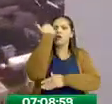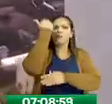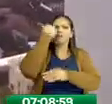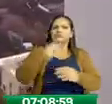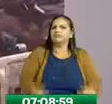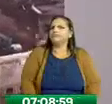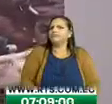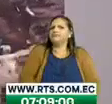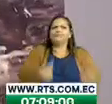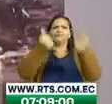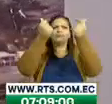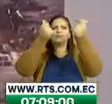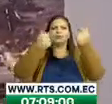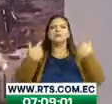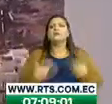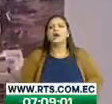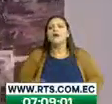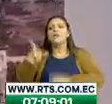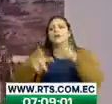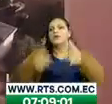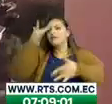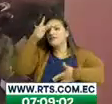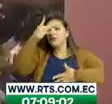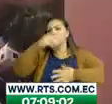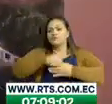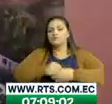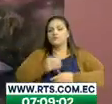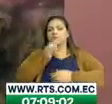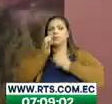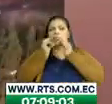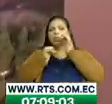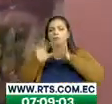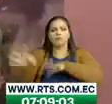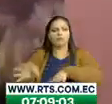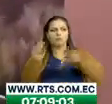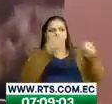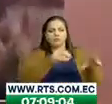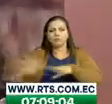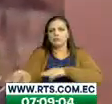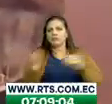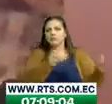inaugurado y empezará a recibir a pacientes a partir de este lunes